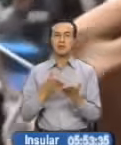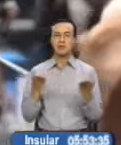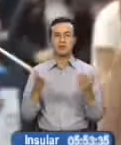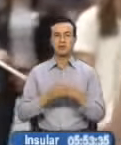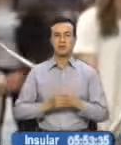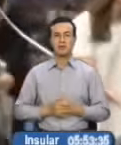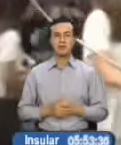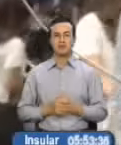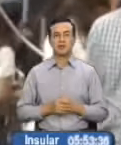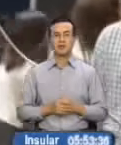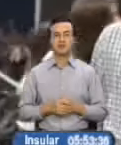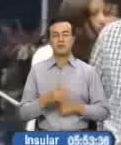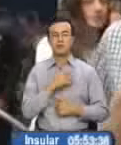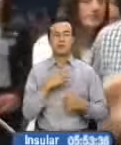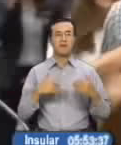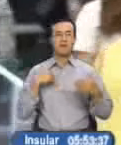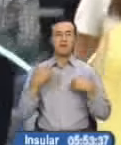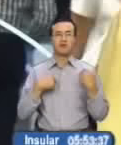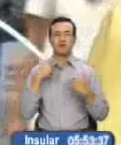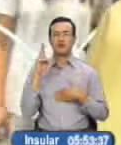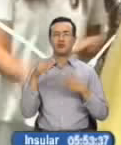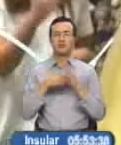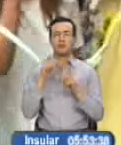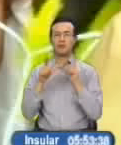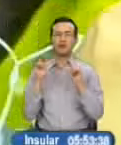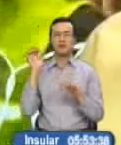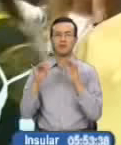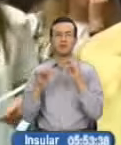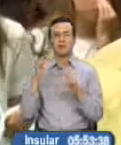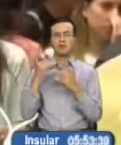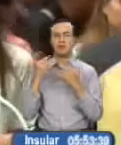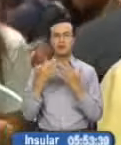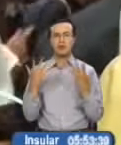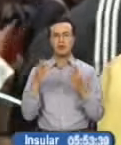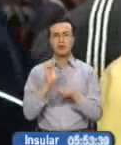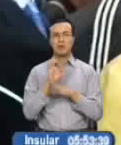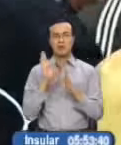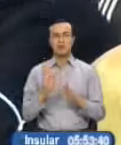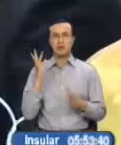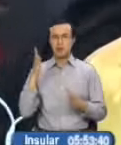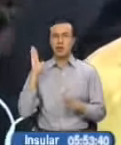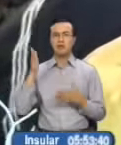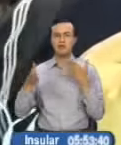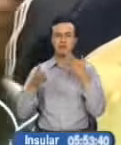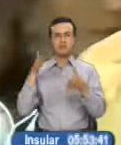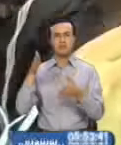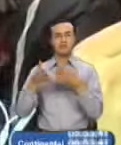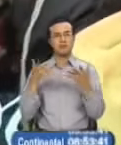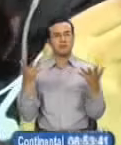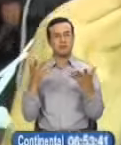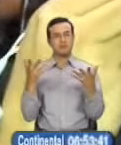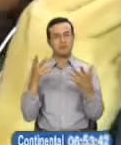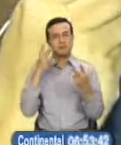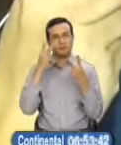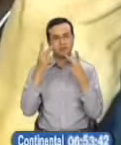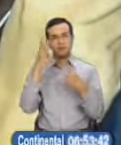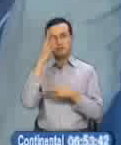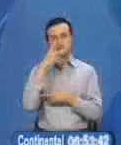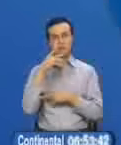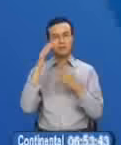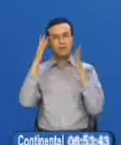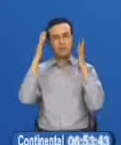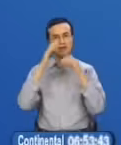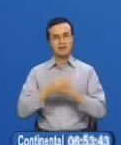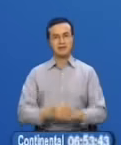Mira, muy contentos, más de 2.000 hinchas, esperamos tener ecuatorianos que han venido, así que creo que vamos a vivir una linda fiesta.